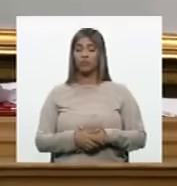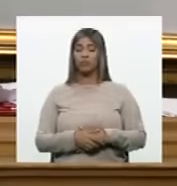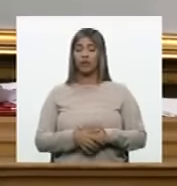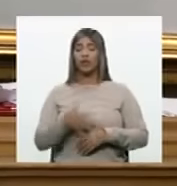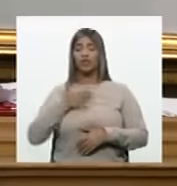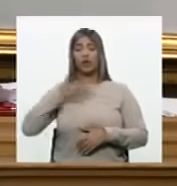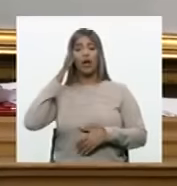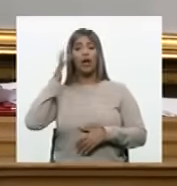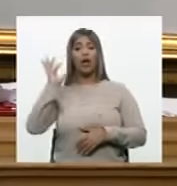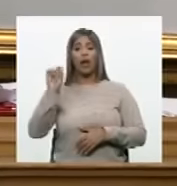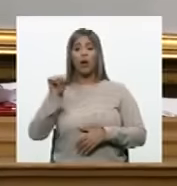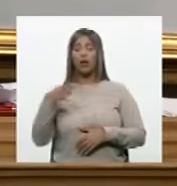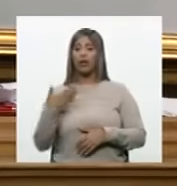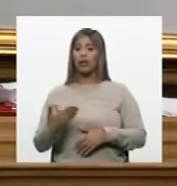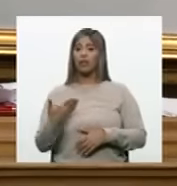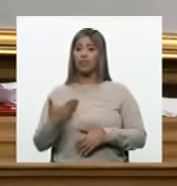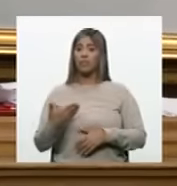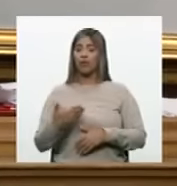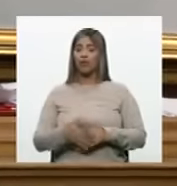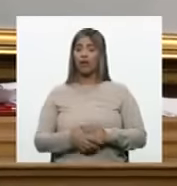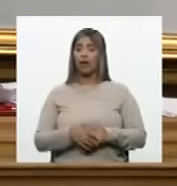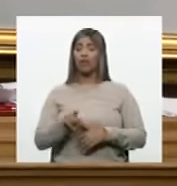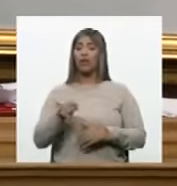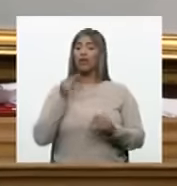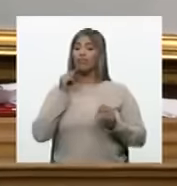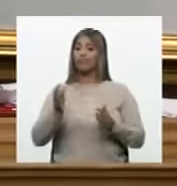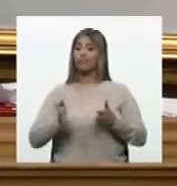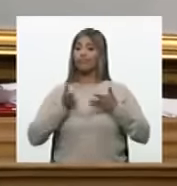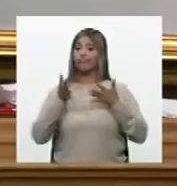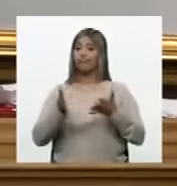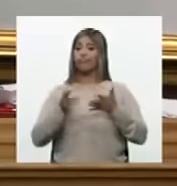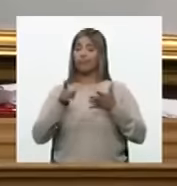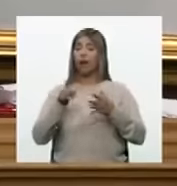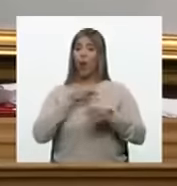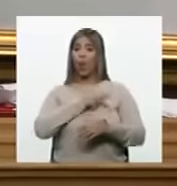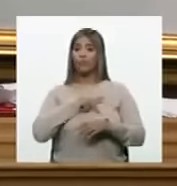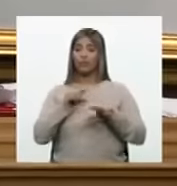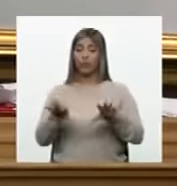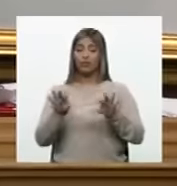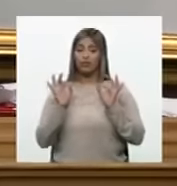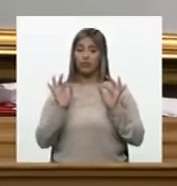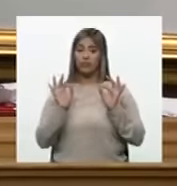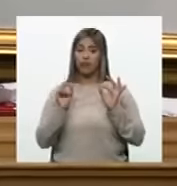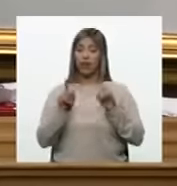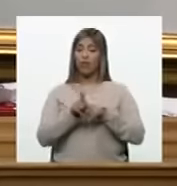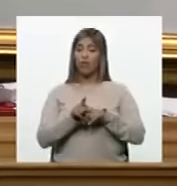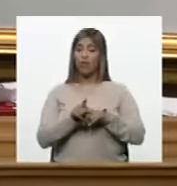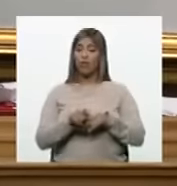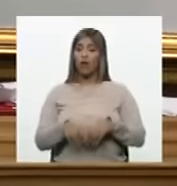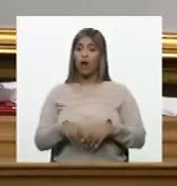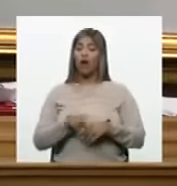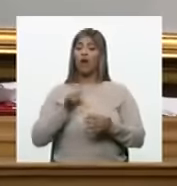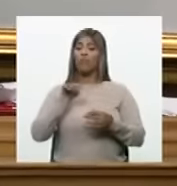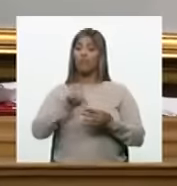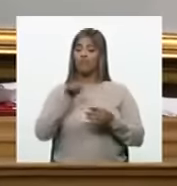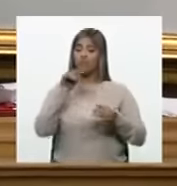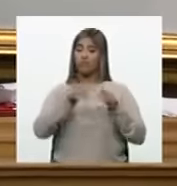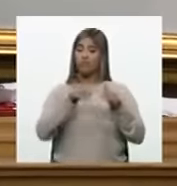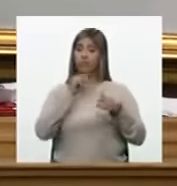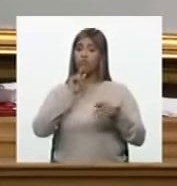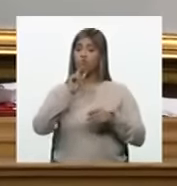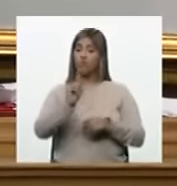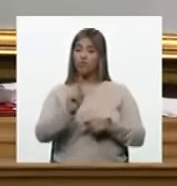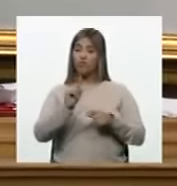Yo creo que es importante que las recomendaciones hechas por la Comisión Especial sean votadas una por una para que tengan